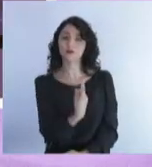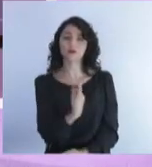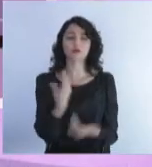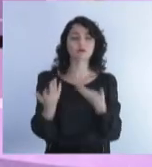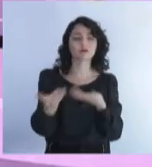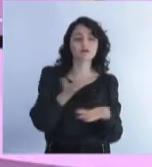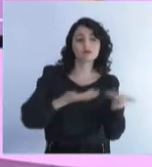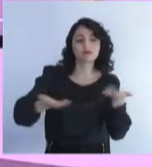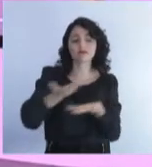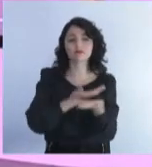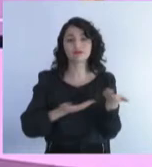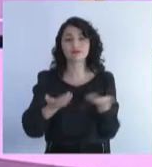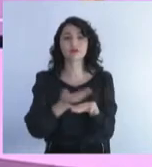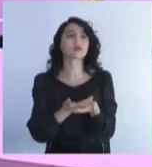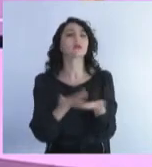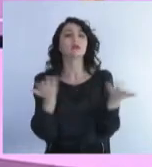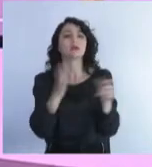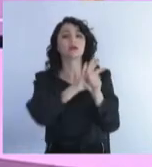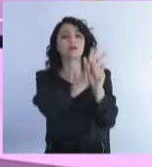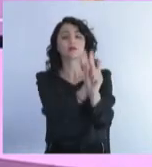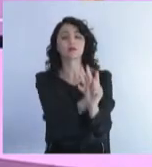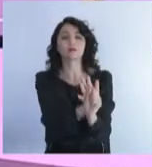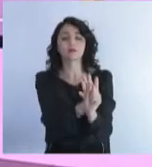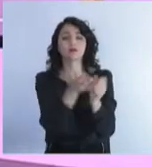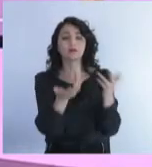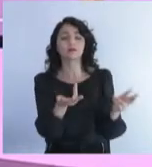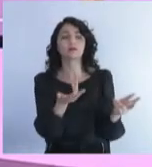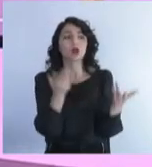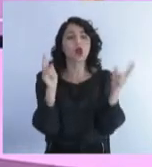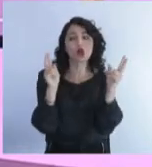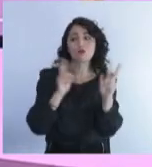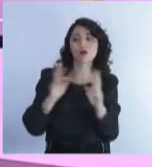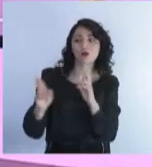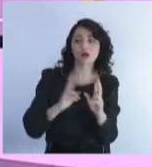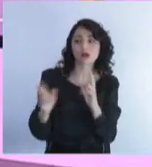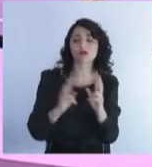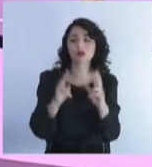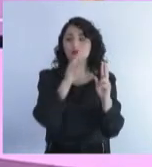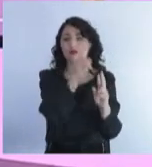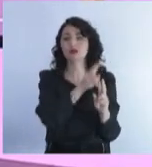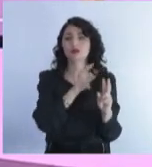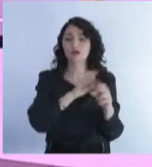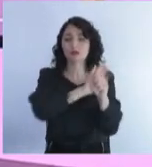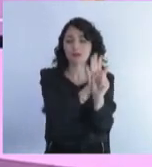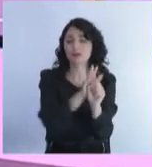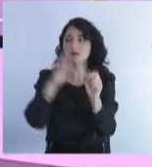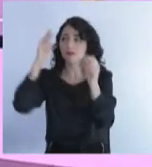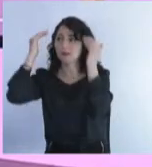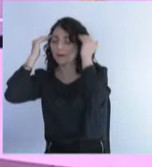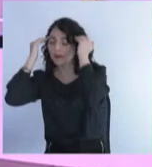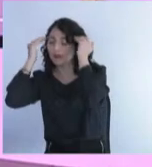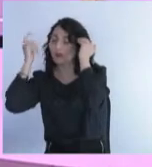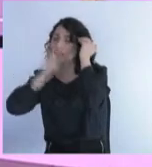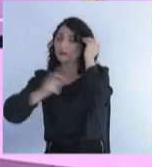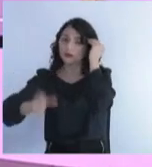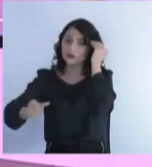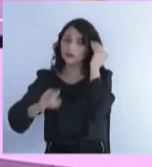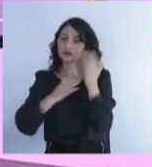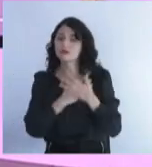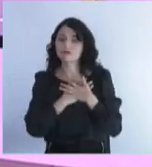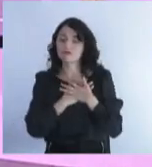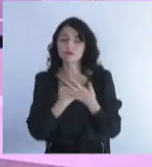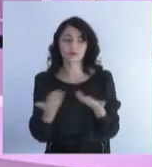consecuencias de esta pandemia en relación a la salud mental de las personas y cómo se puede enfrentar